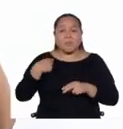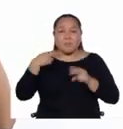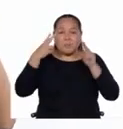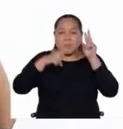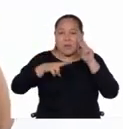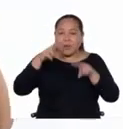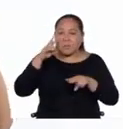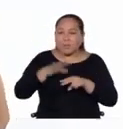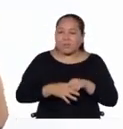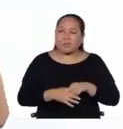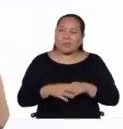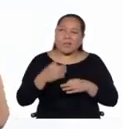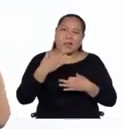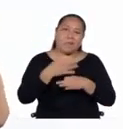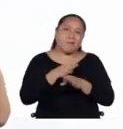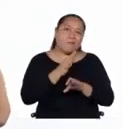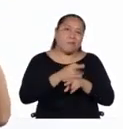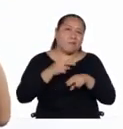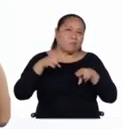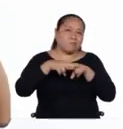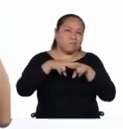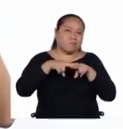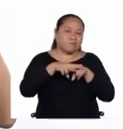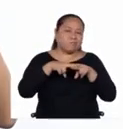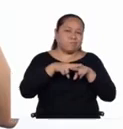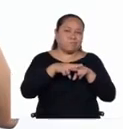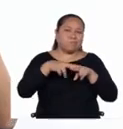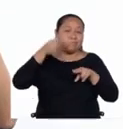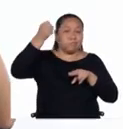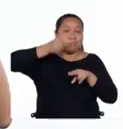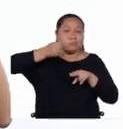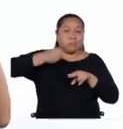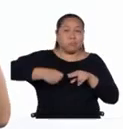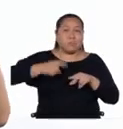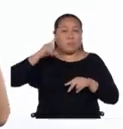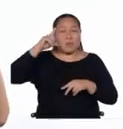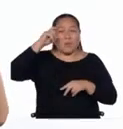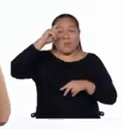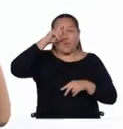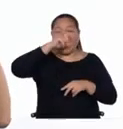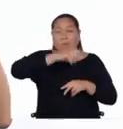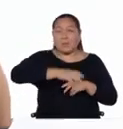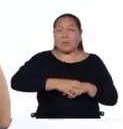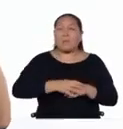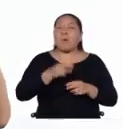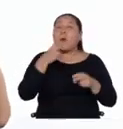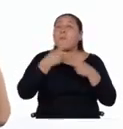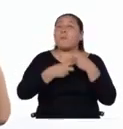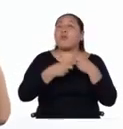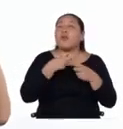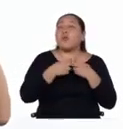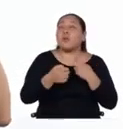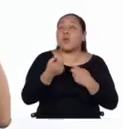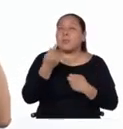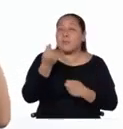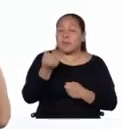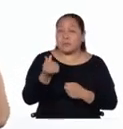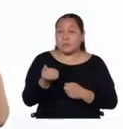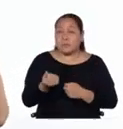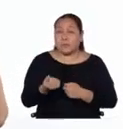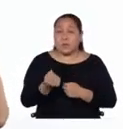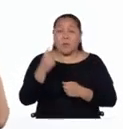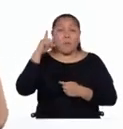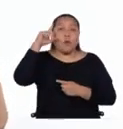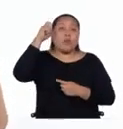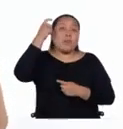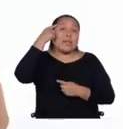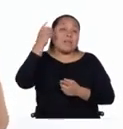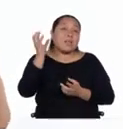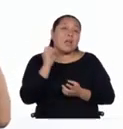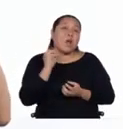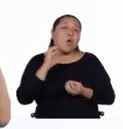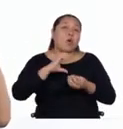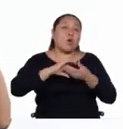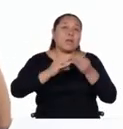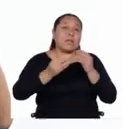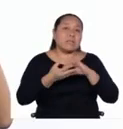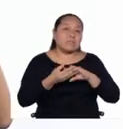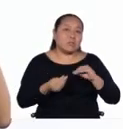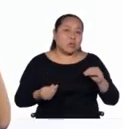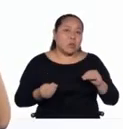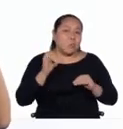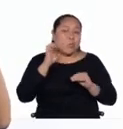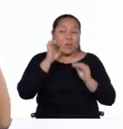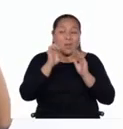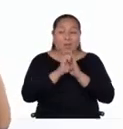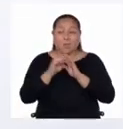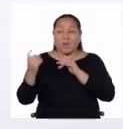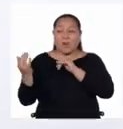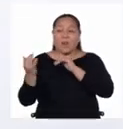sufrió bastantes dificultades debido a aspectos económicos, políticos e históricos, como por ejemplo la